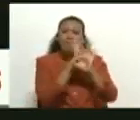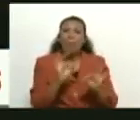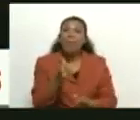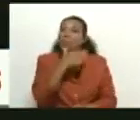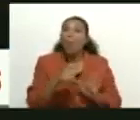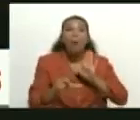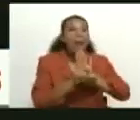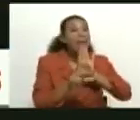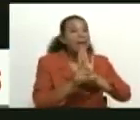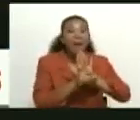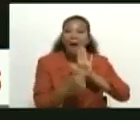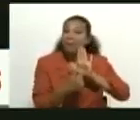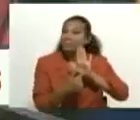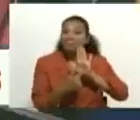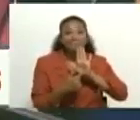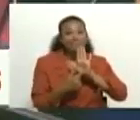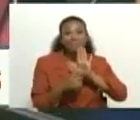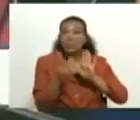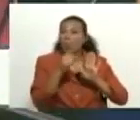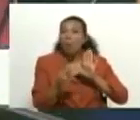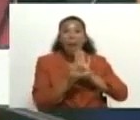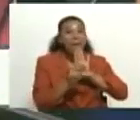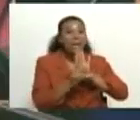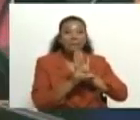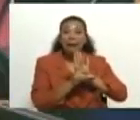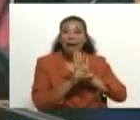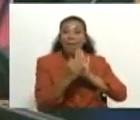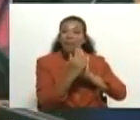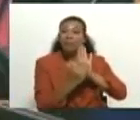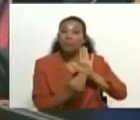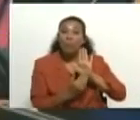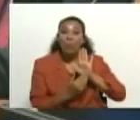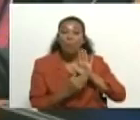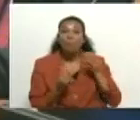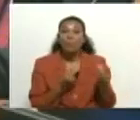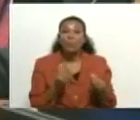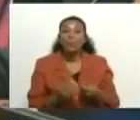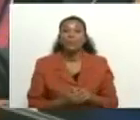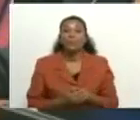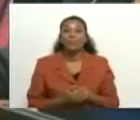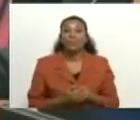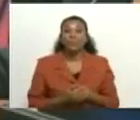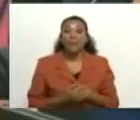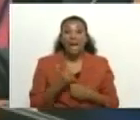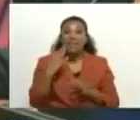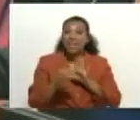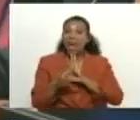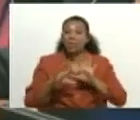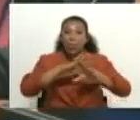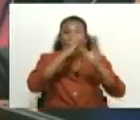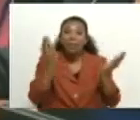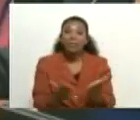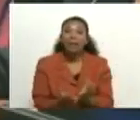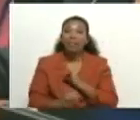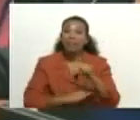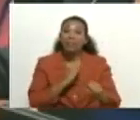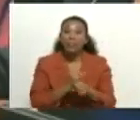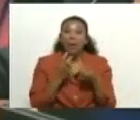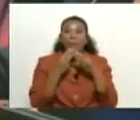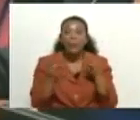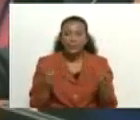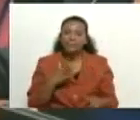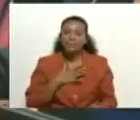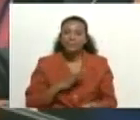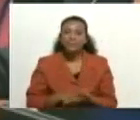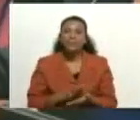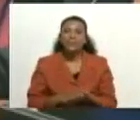ilegales, son instrumentos que están al margen de el derecho internacional público, están al